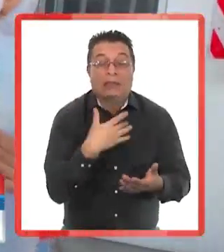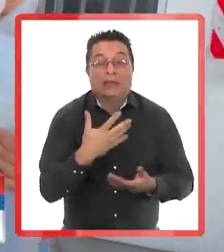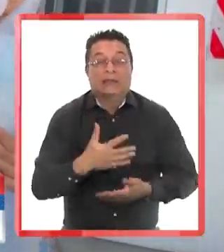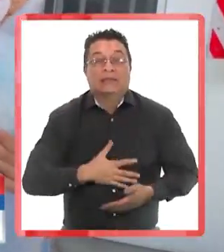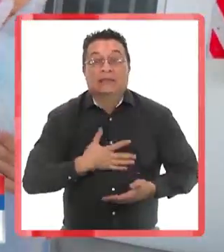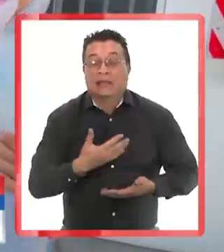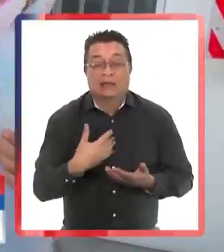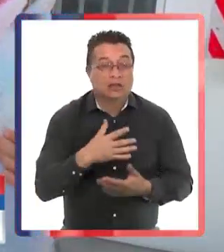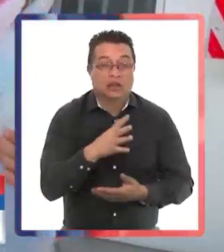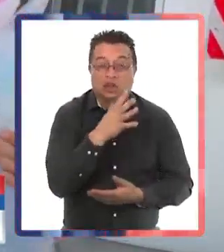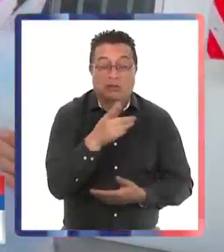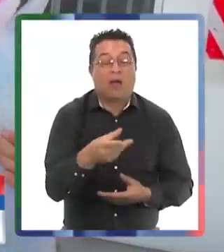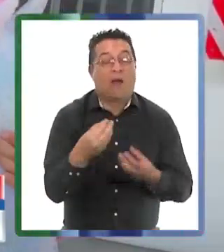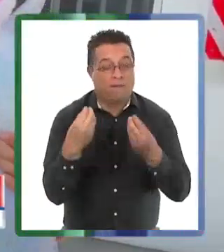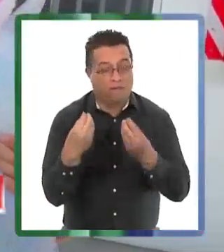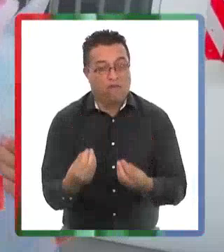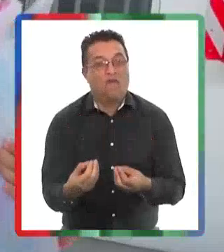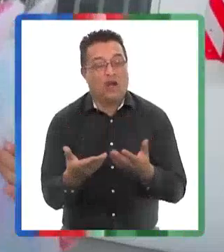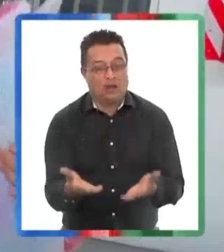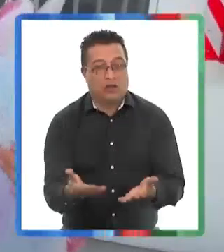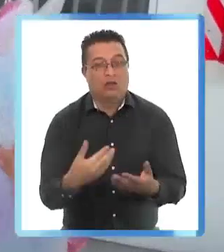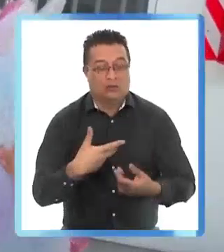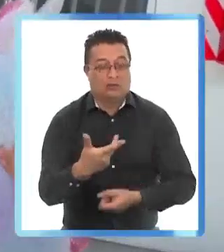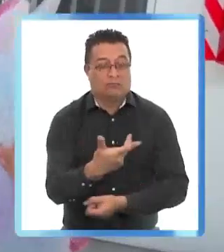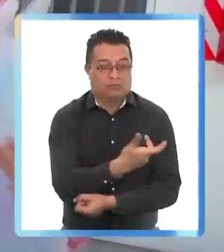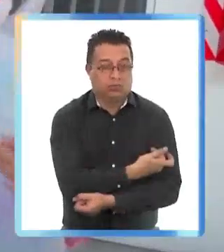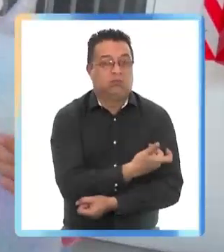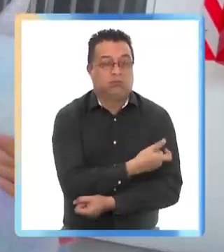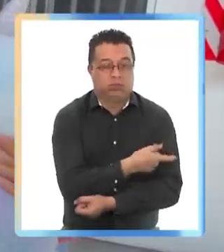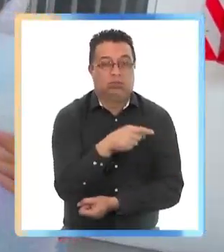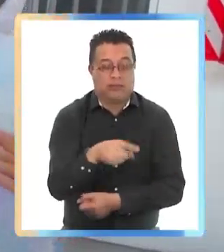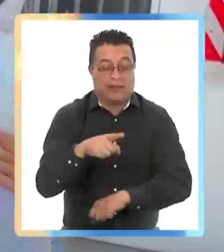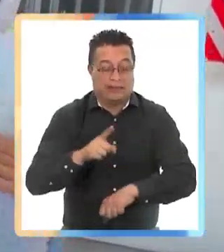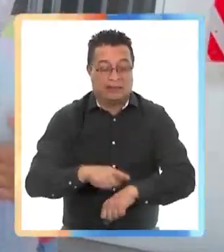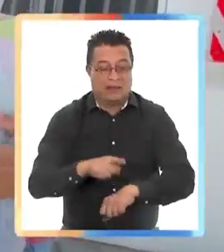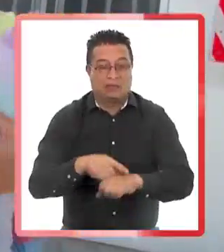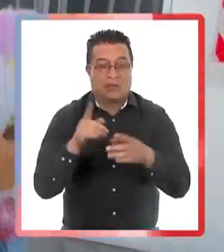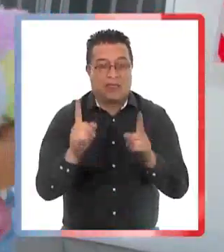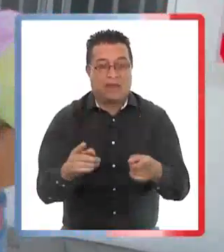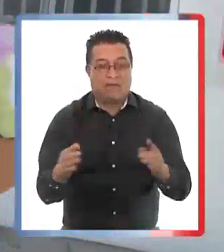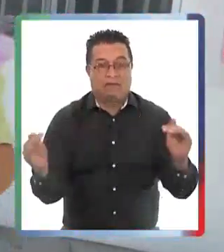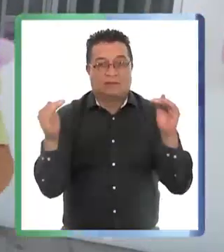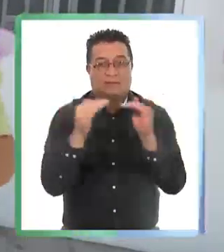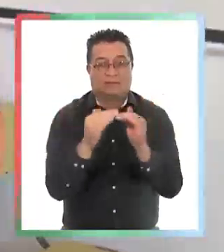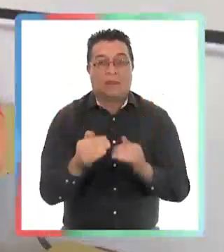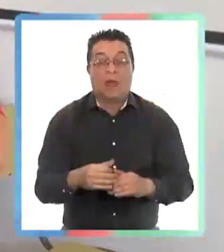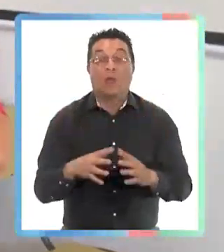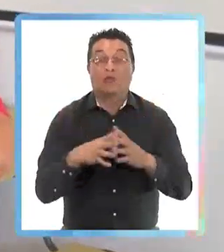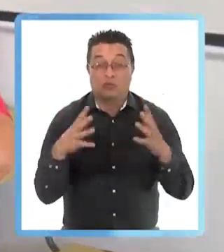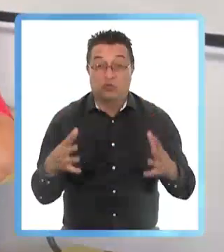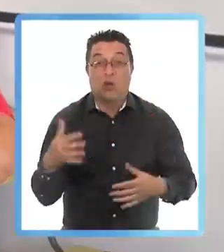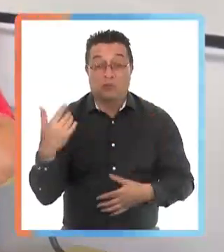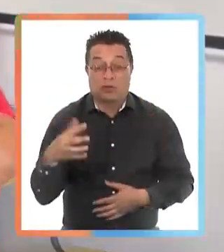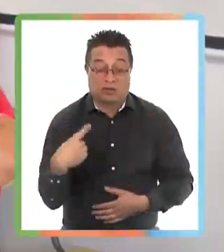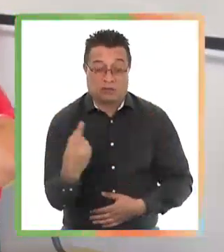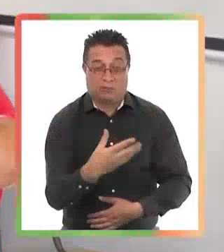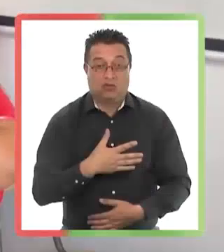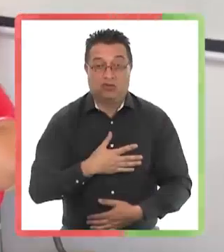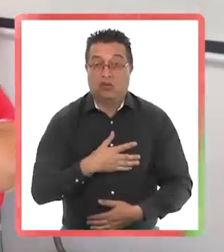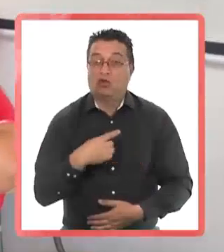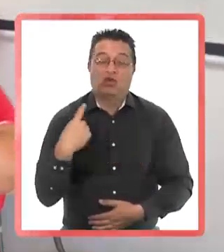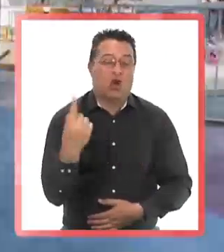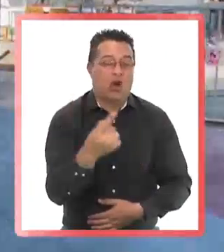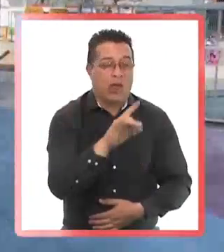sabe qué les duele, qué sienten. Entonces es bueno que los estén vacunando en el tiempo que corresponde. Es